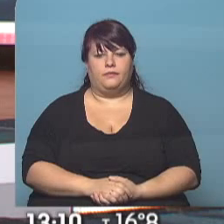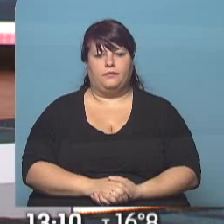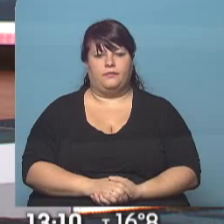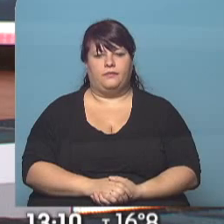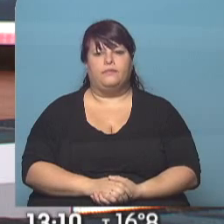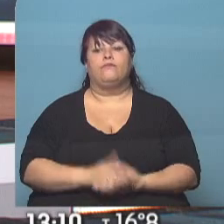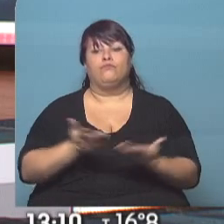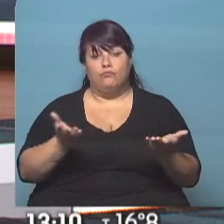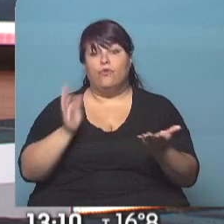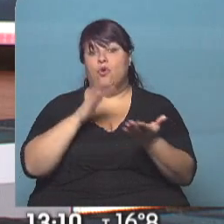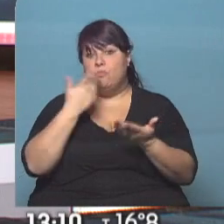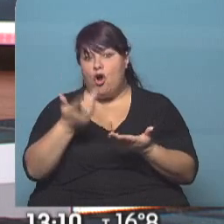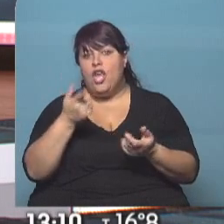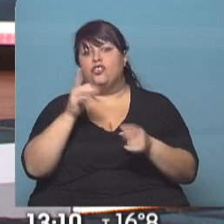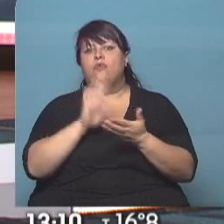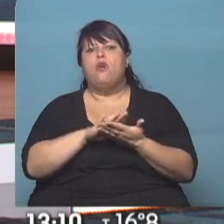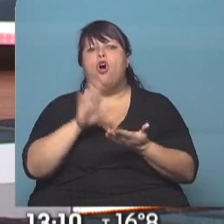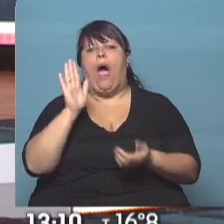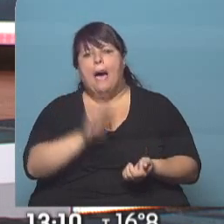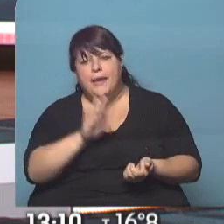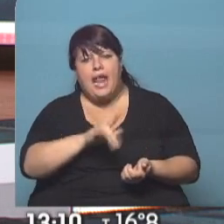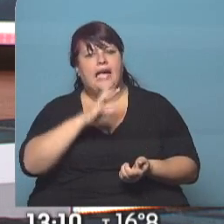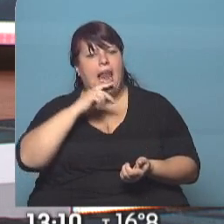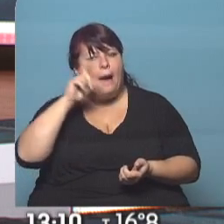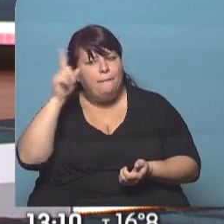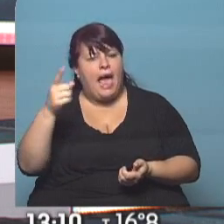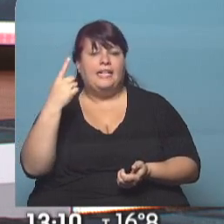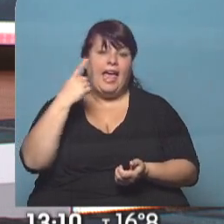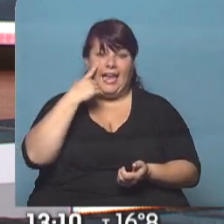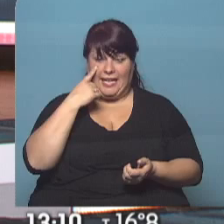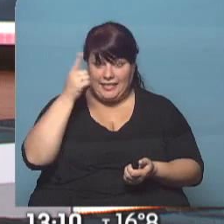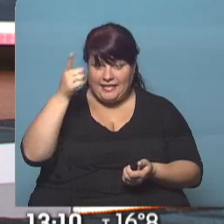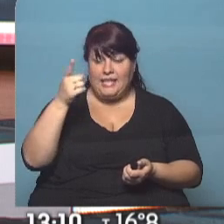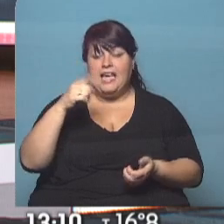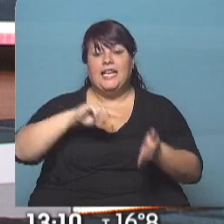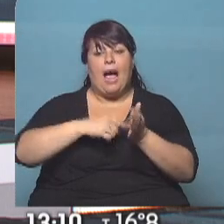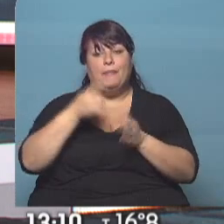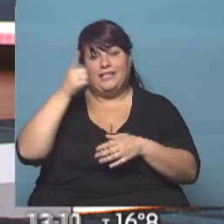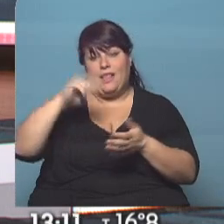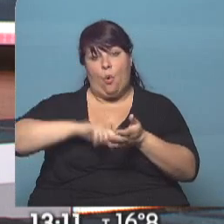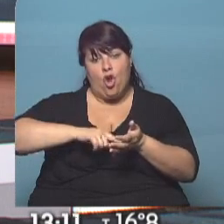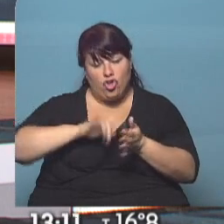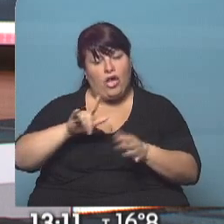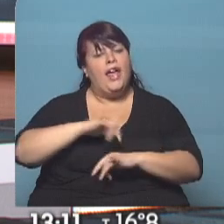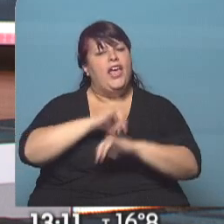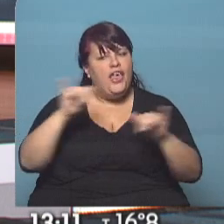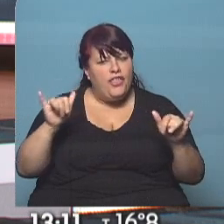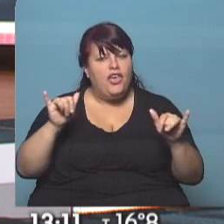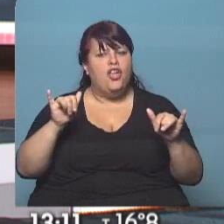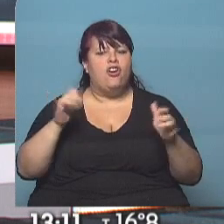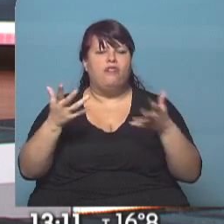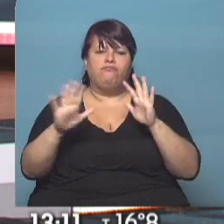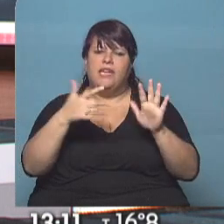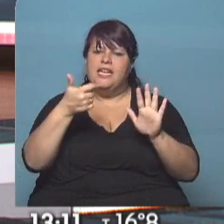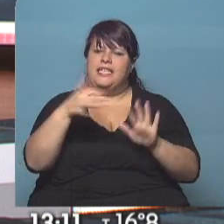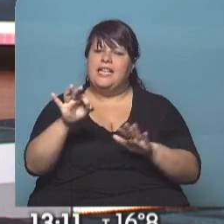bueno justamente por esos supuestos extorsiones en la plata el intendente justamente desde la capital de la provincia de buenos aires aseguró que hay alrededor